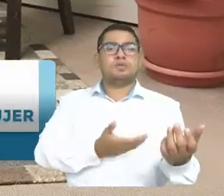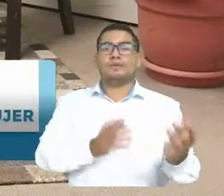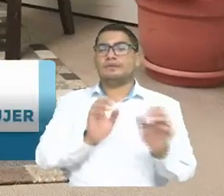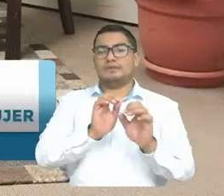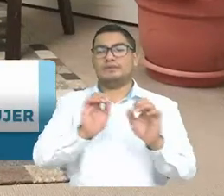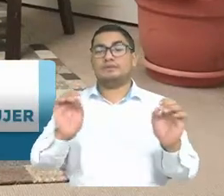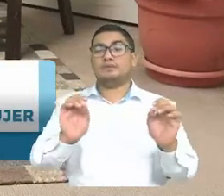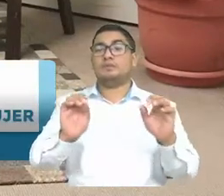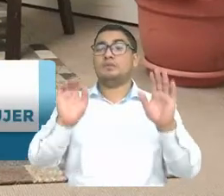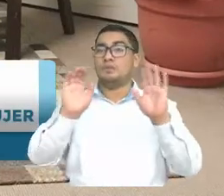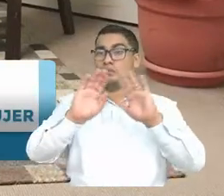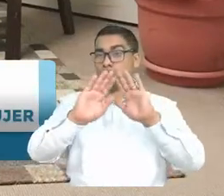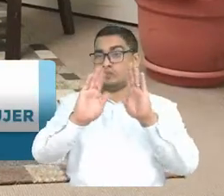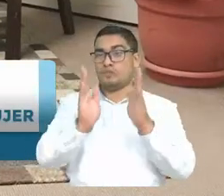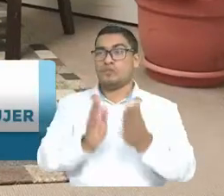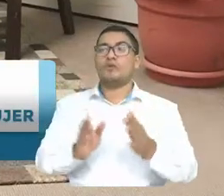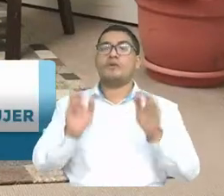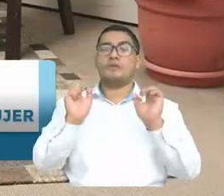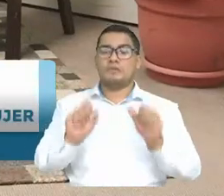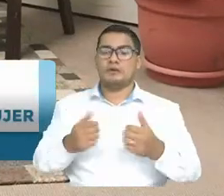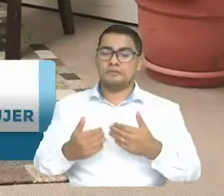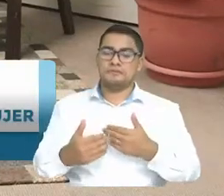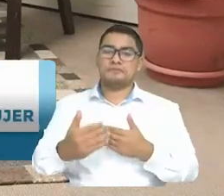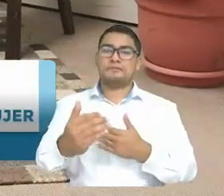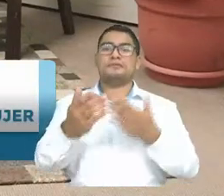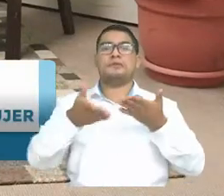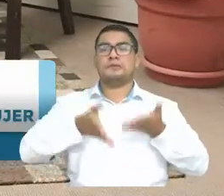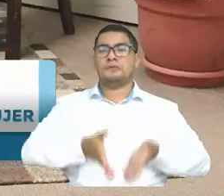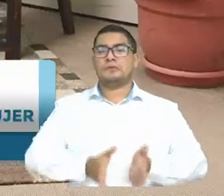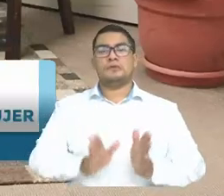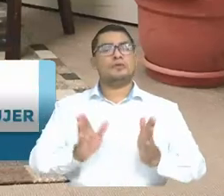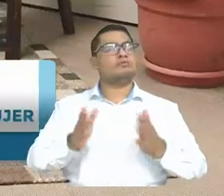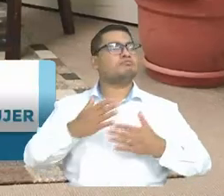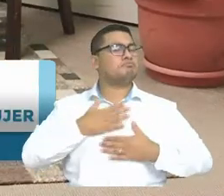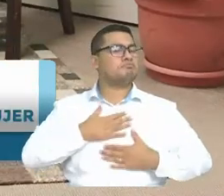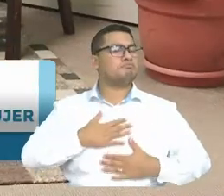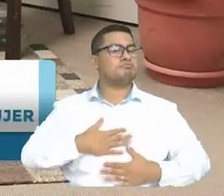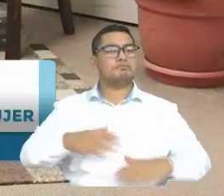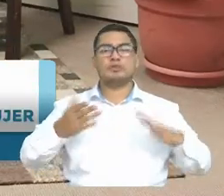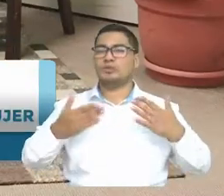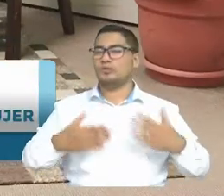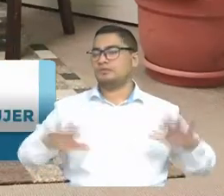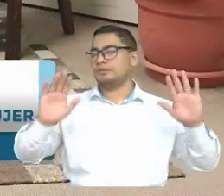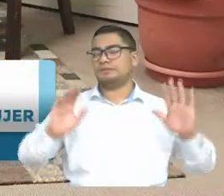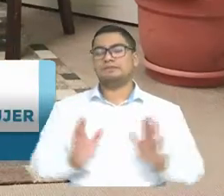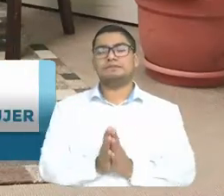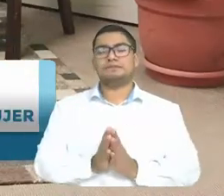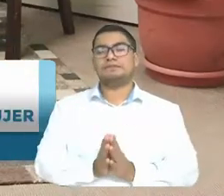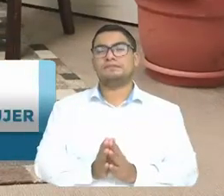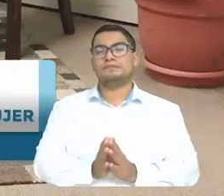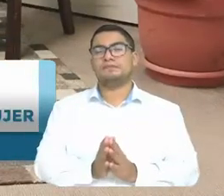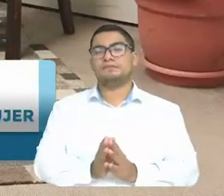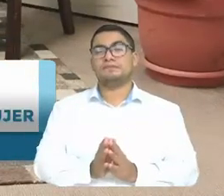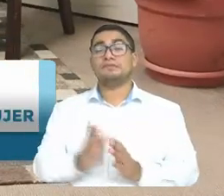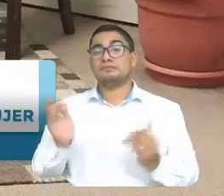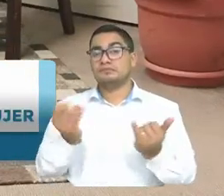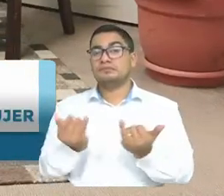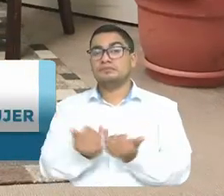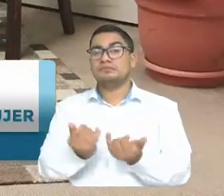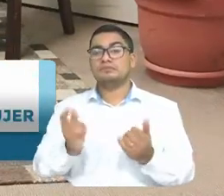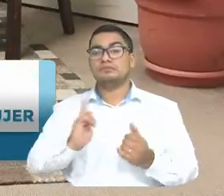mujer va encaminada a un parto tranquilo, normal. Correcto, a un parto tranquilo, un parto normal, aunque también tenemos que